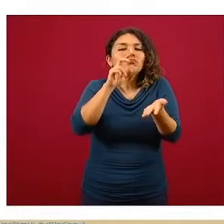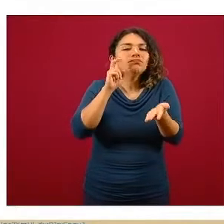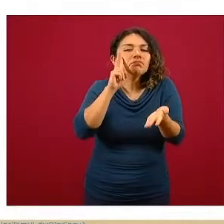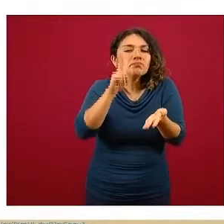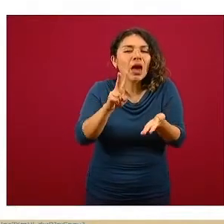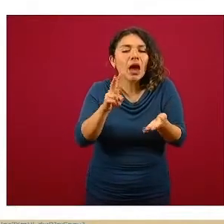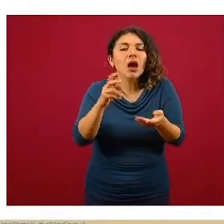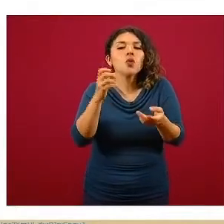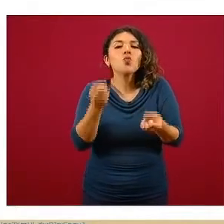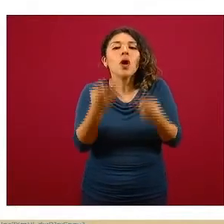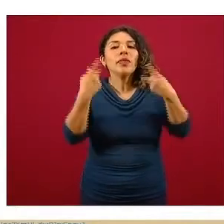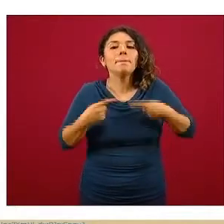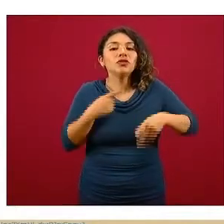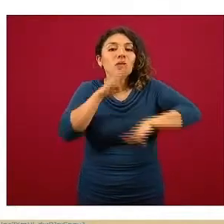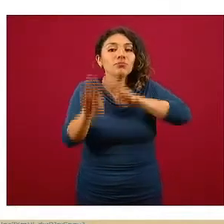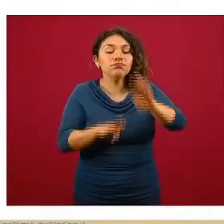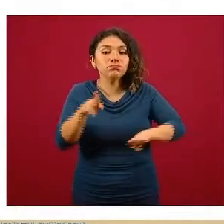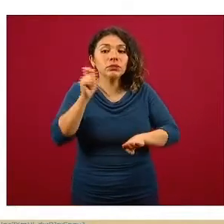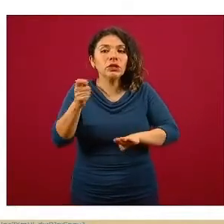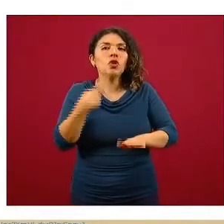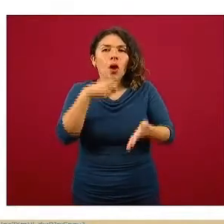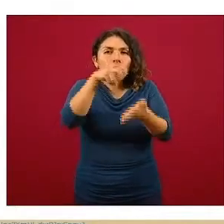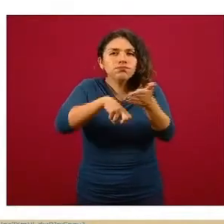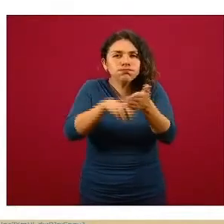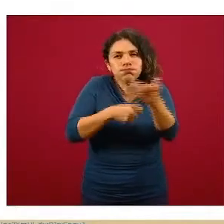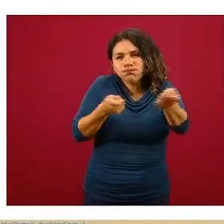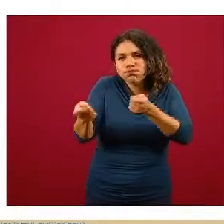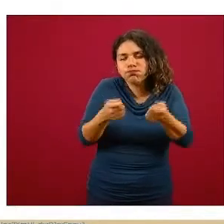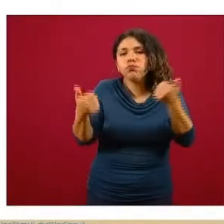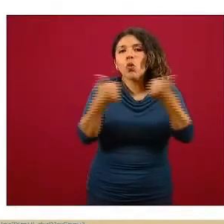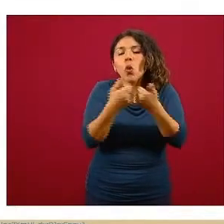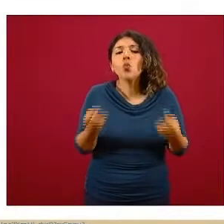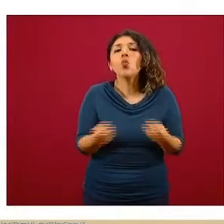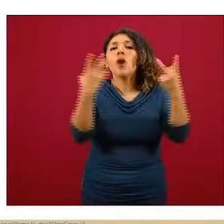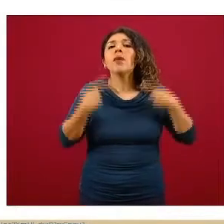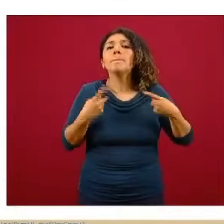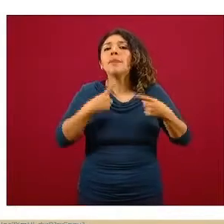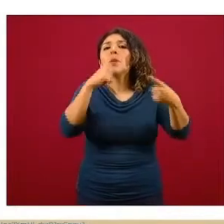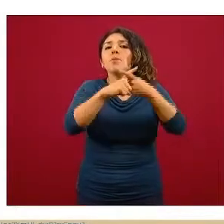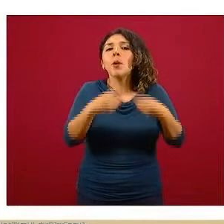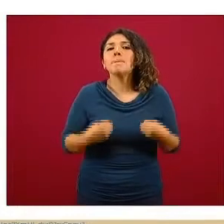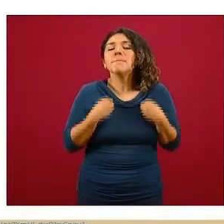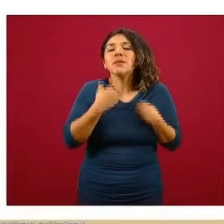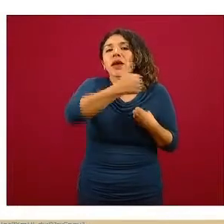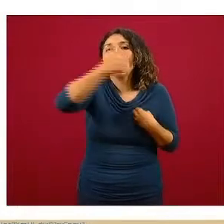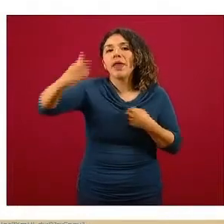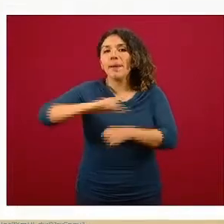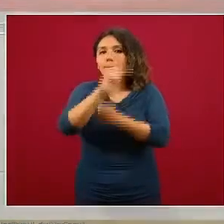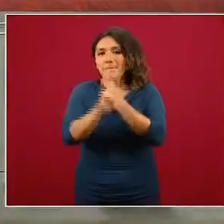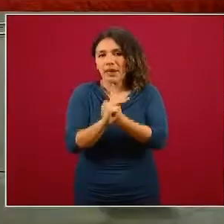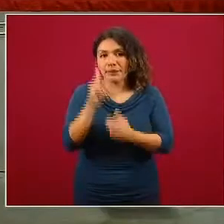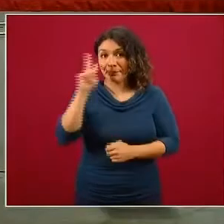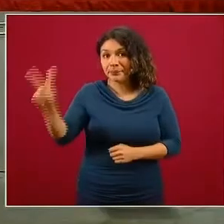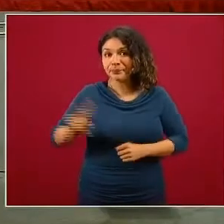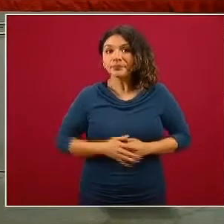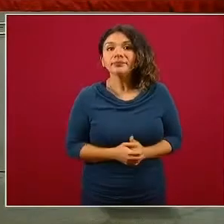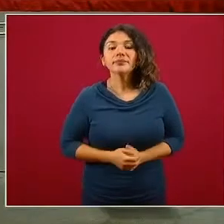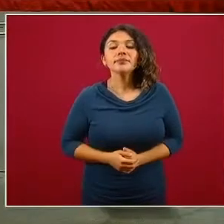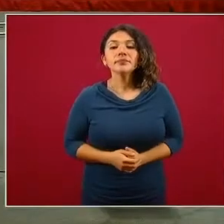de mortalidad que, repito, pues ajustamos con la población total de los países. ¿Me puede pasar la